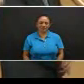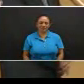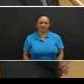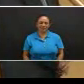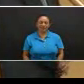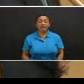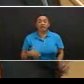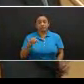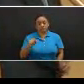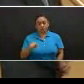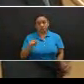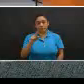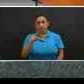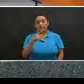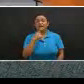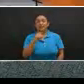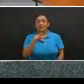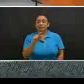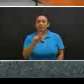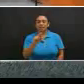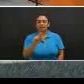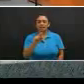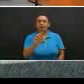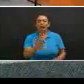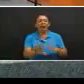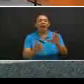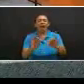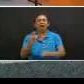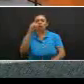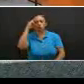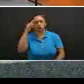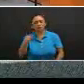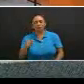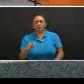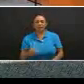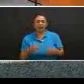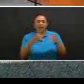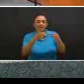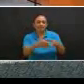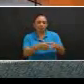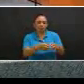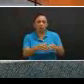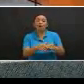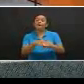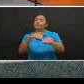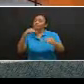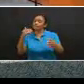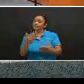Y si él le dice, algún día te pongo, váyase con la cobertura de él.